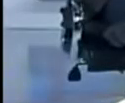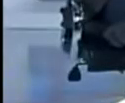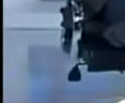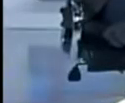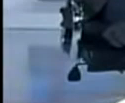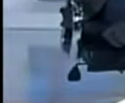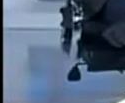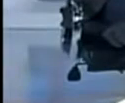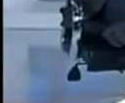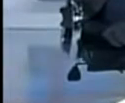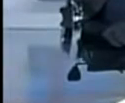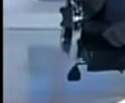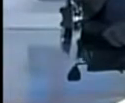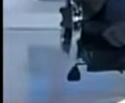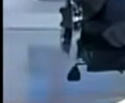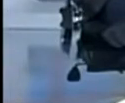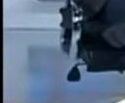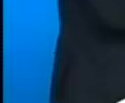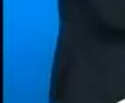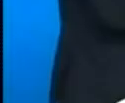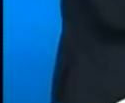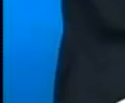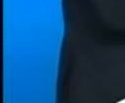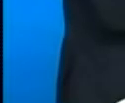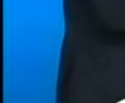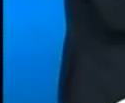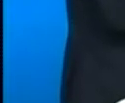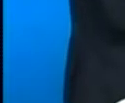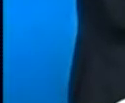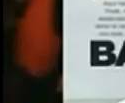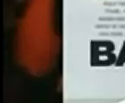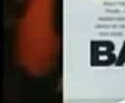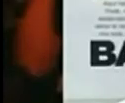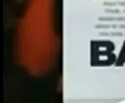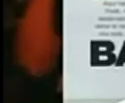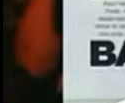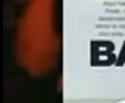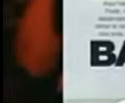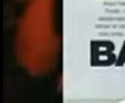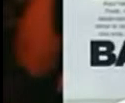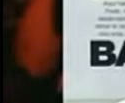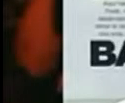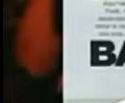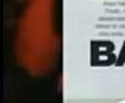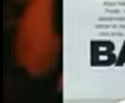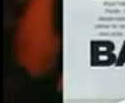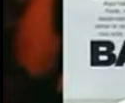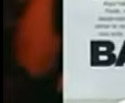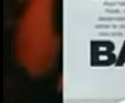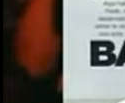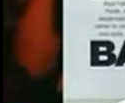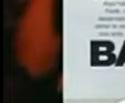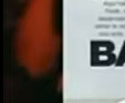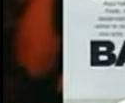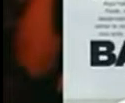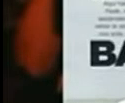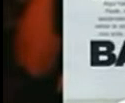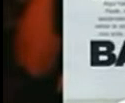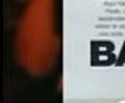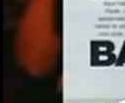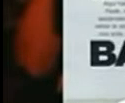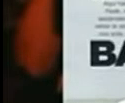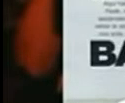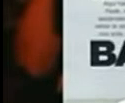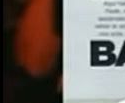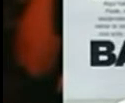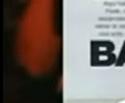Bueno. En las malas, esto es importante, las verdaderas amigas nos unimos más. Sobre todo en ropa